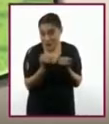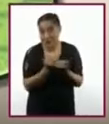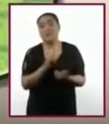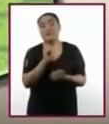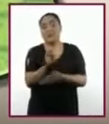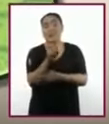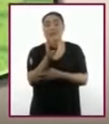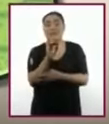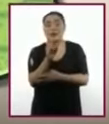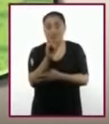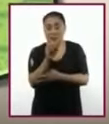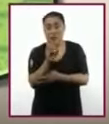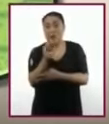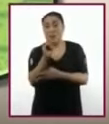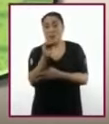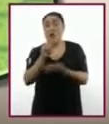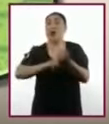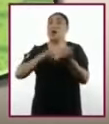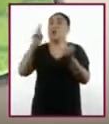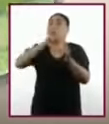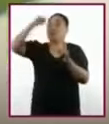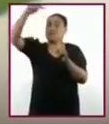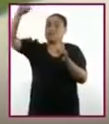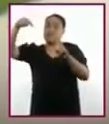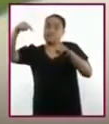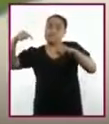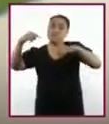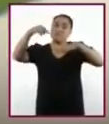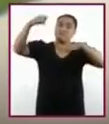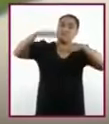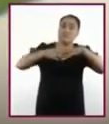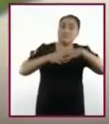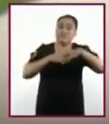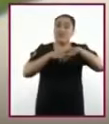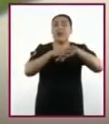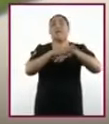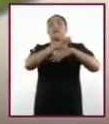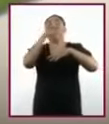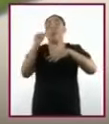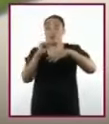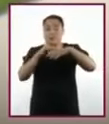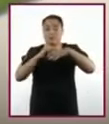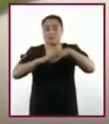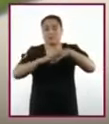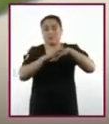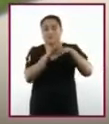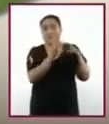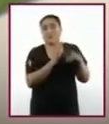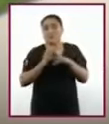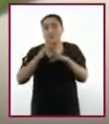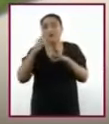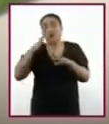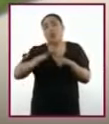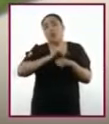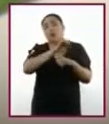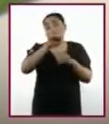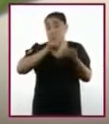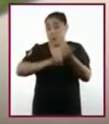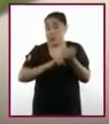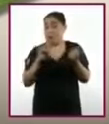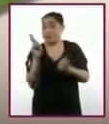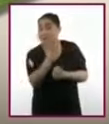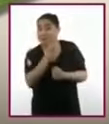de carbono de la atmósfera entra por los estomas a la hoja. La luz solar rompe las moléculas de agua en hidrógeno y en oxígeno. El oxígeno